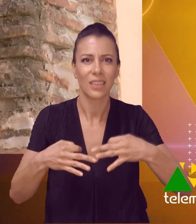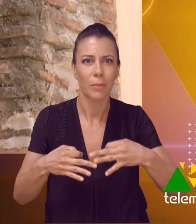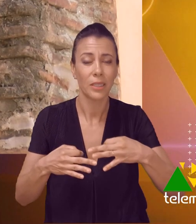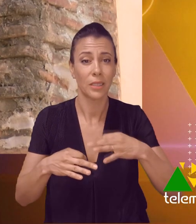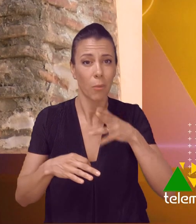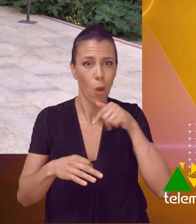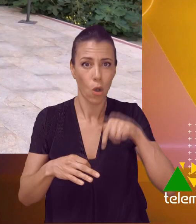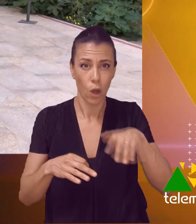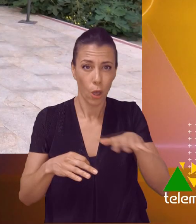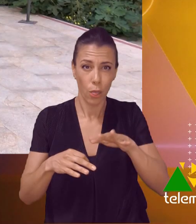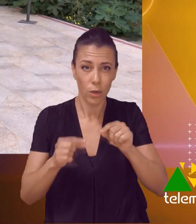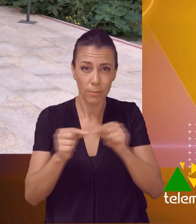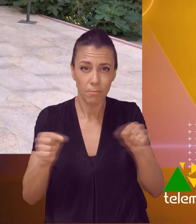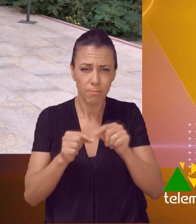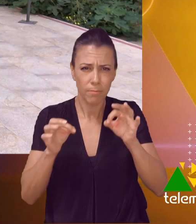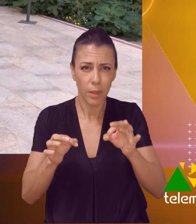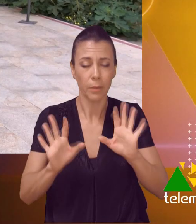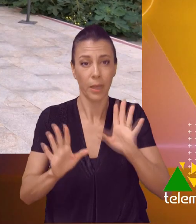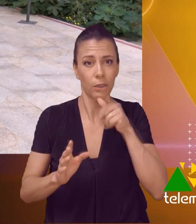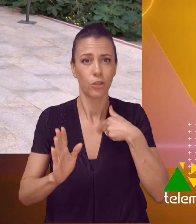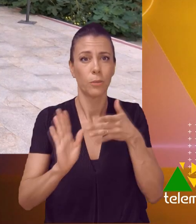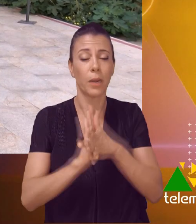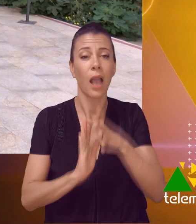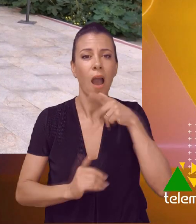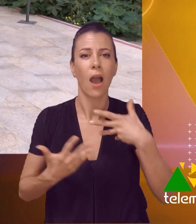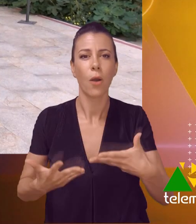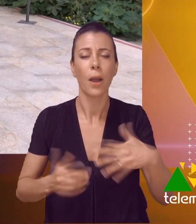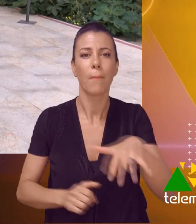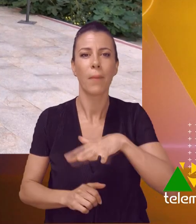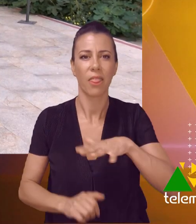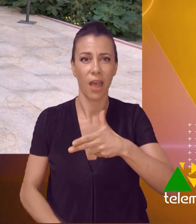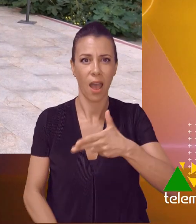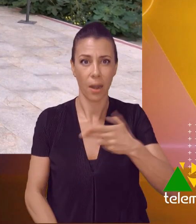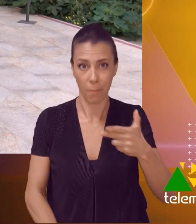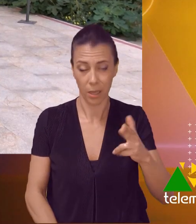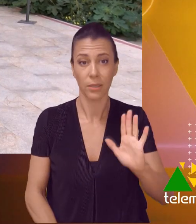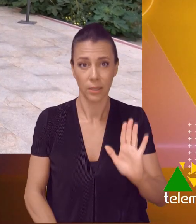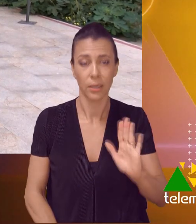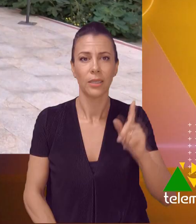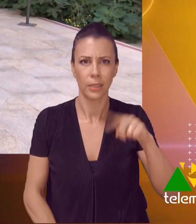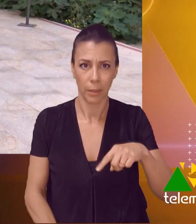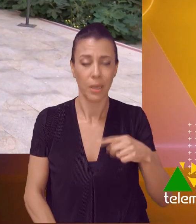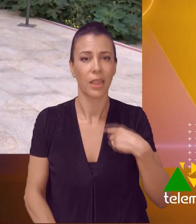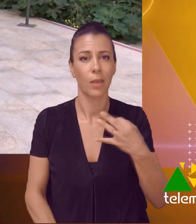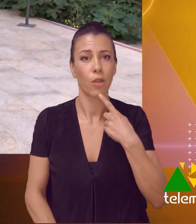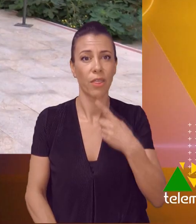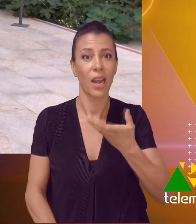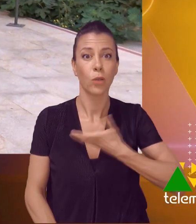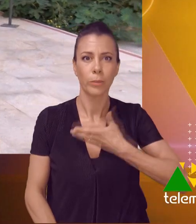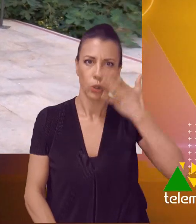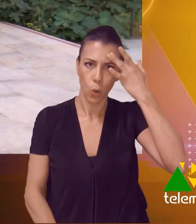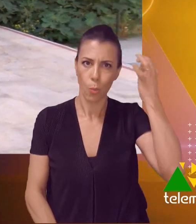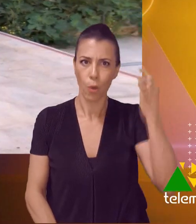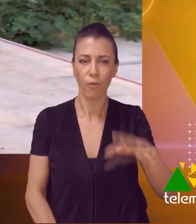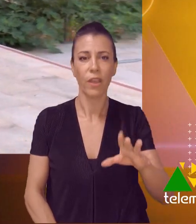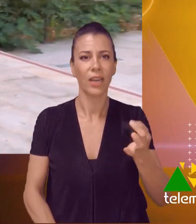zona. Estamos en el patio de armas, o la plaza de armas, que también hay que decir que el ayuntamiento por fin pues